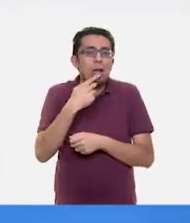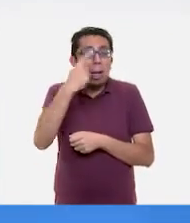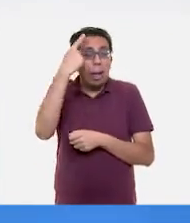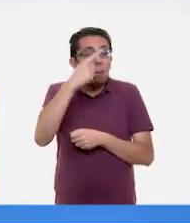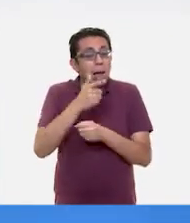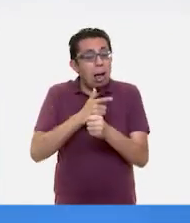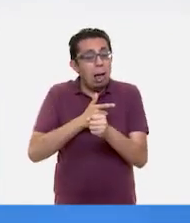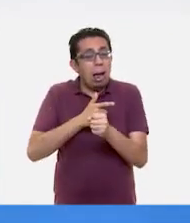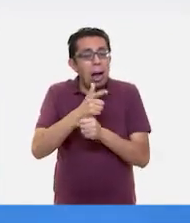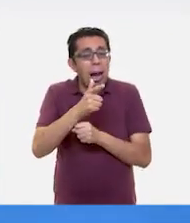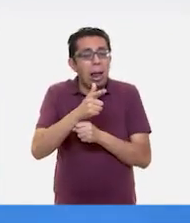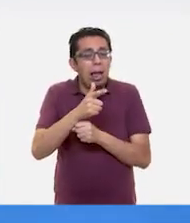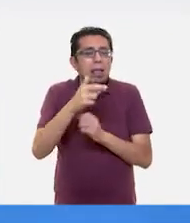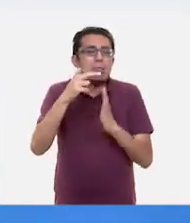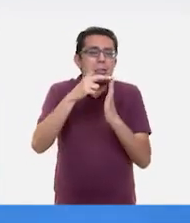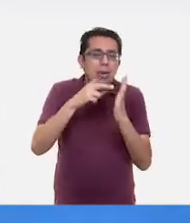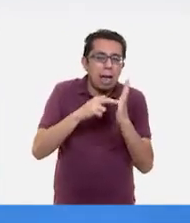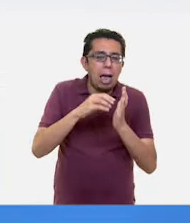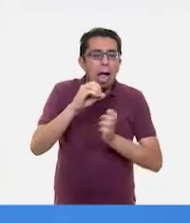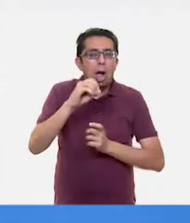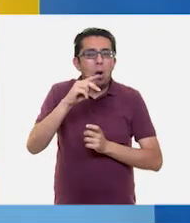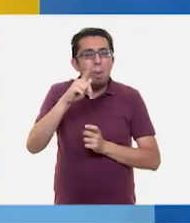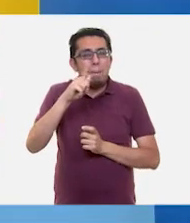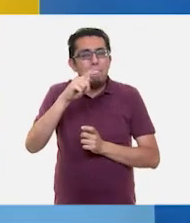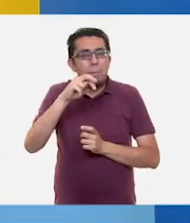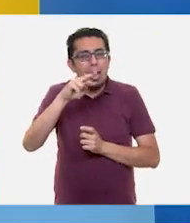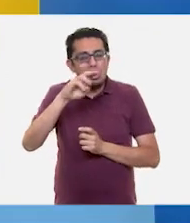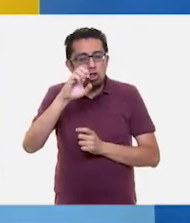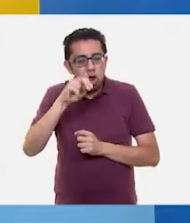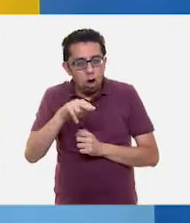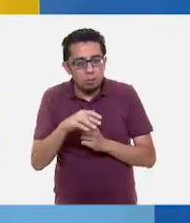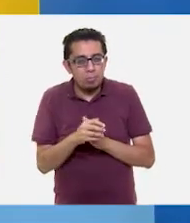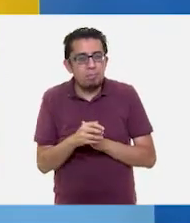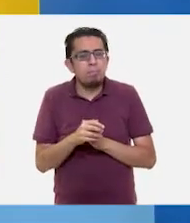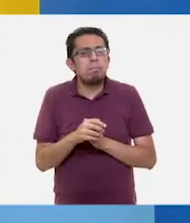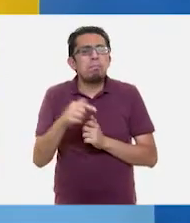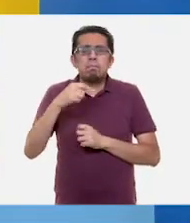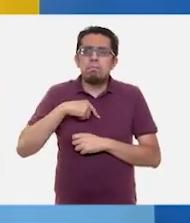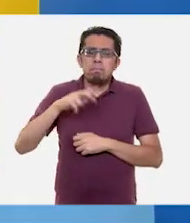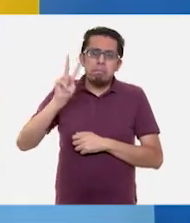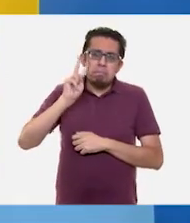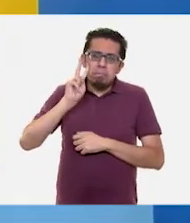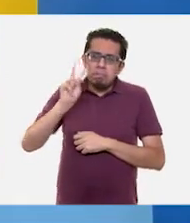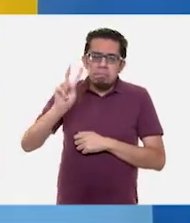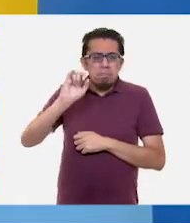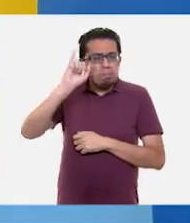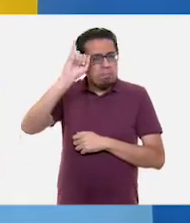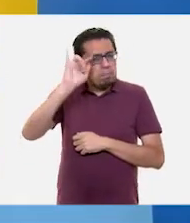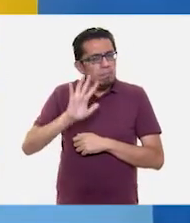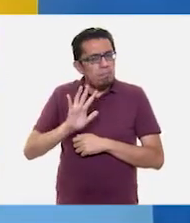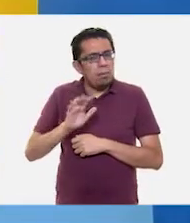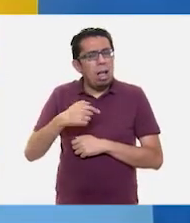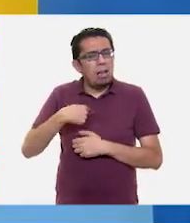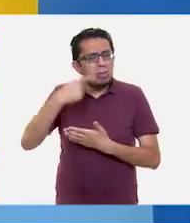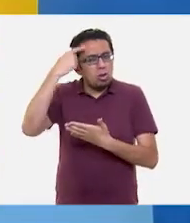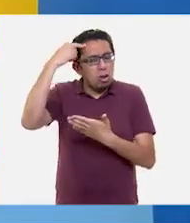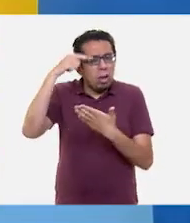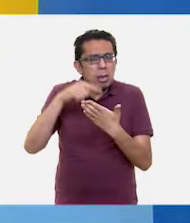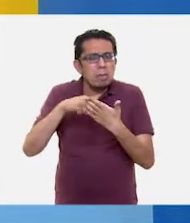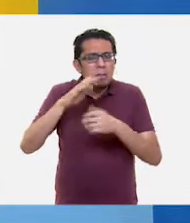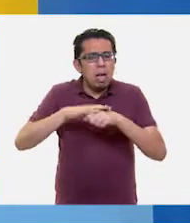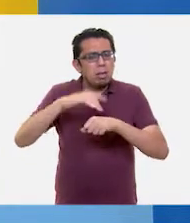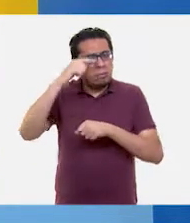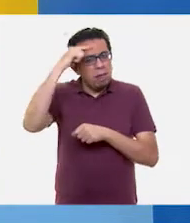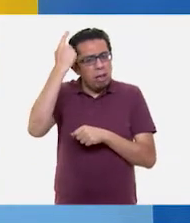sucesiones especiales que acabamos de realizar. Cuando vi las imágenes y los números, pensé que iban a estar más fáciles, pues